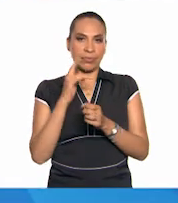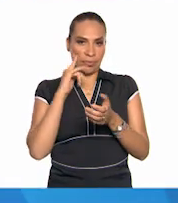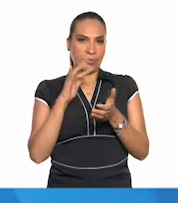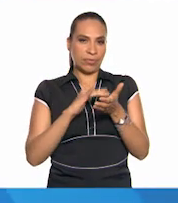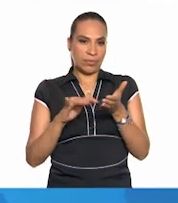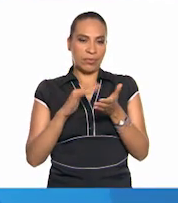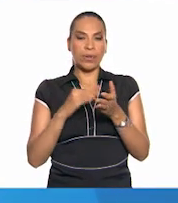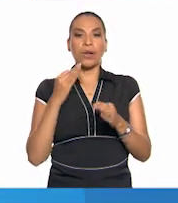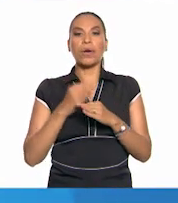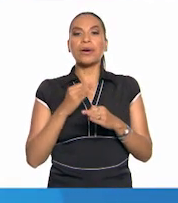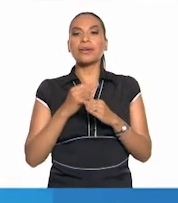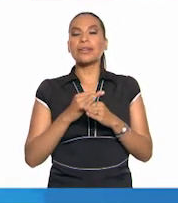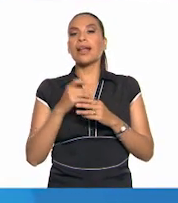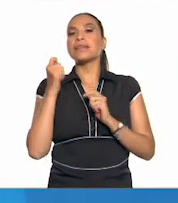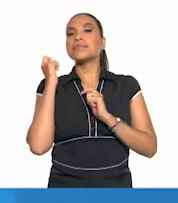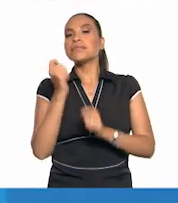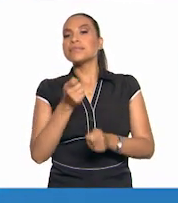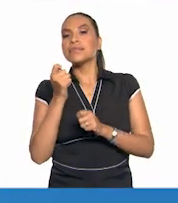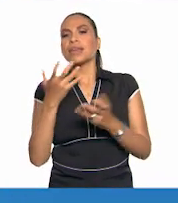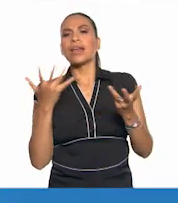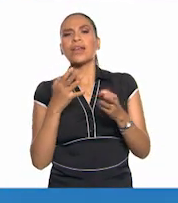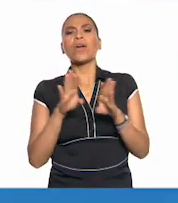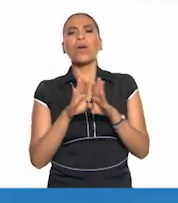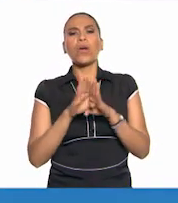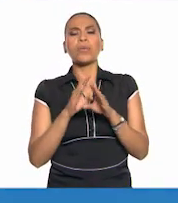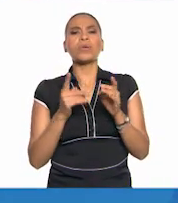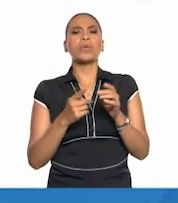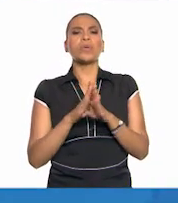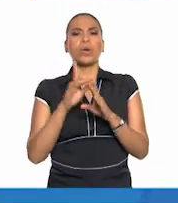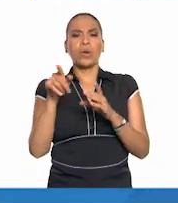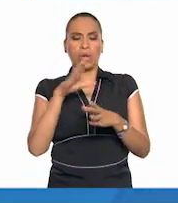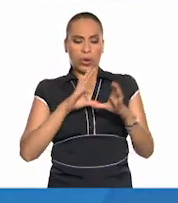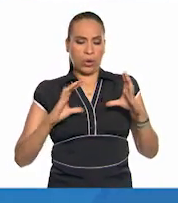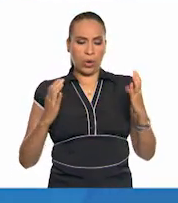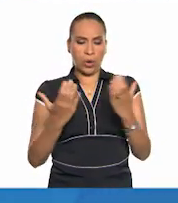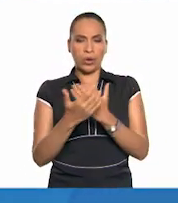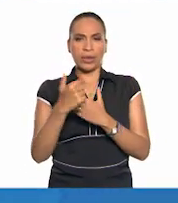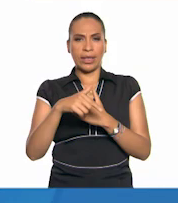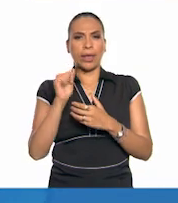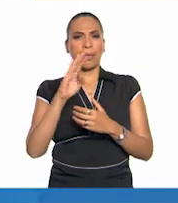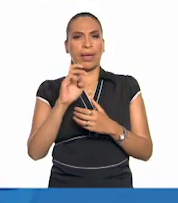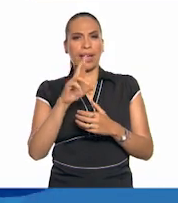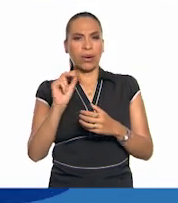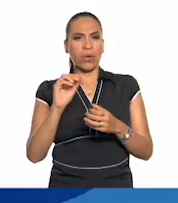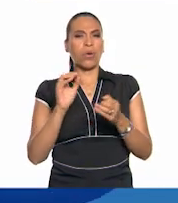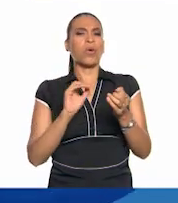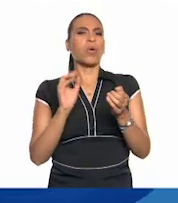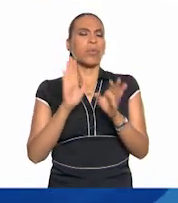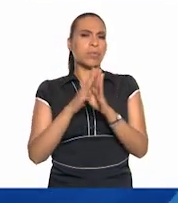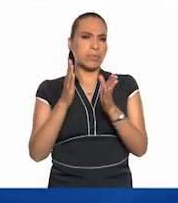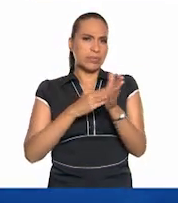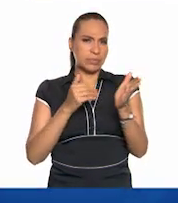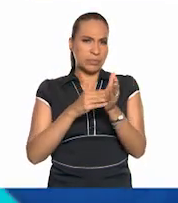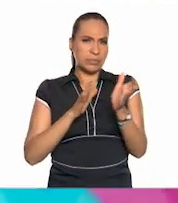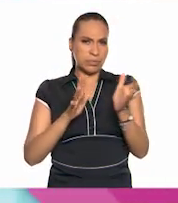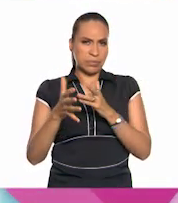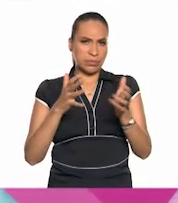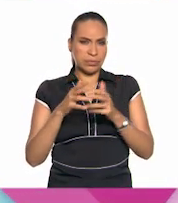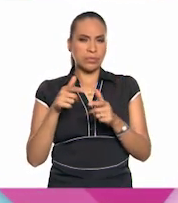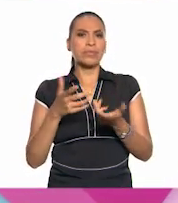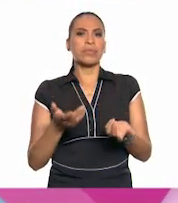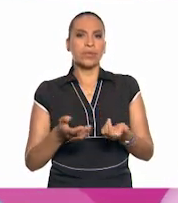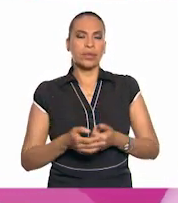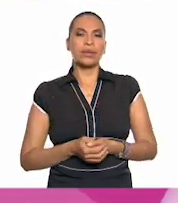léenoslo. Actualmente las piñatas se elaboran a partir de una olla de barro o cartón modelado. Moldeado.